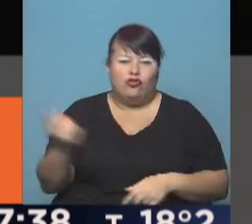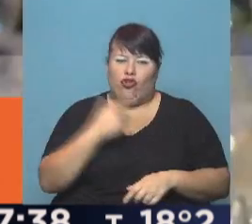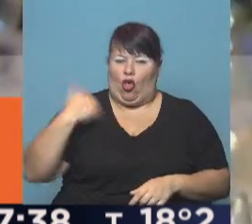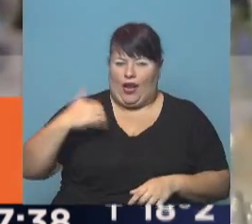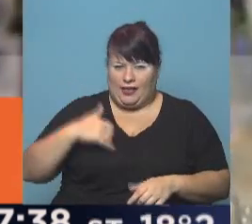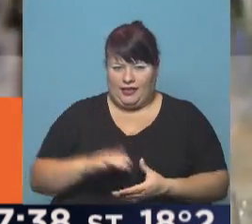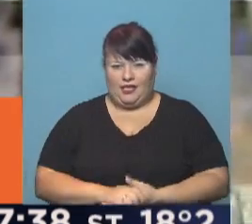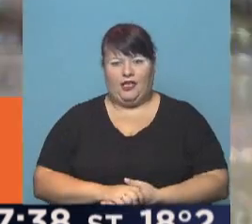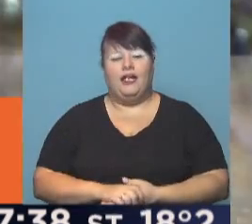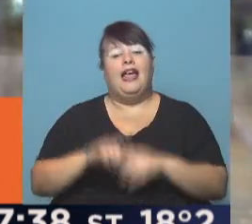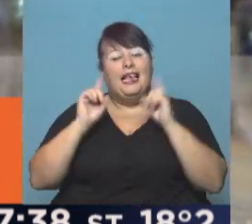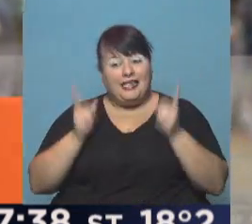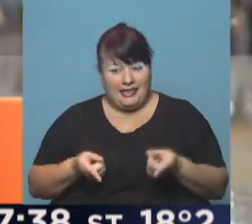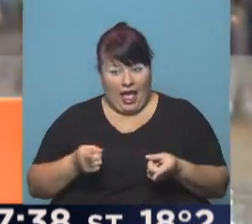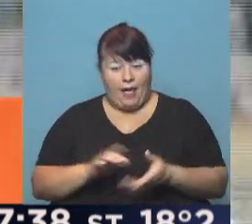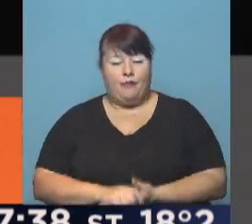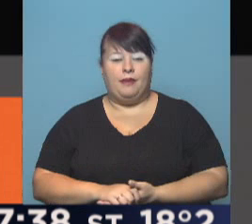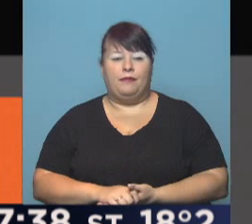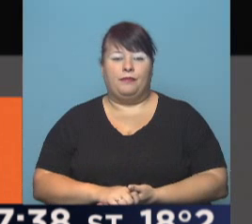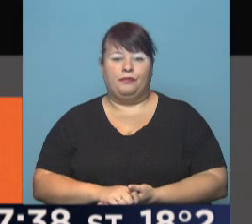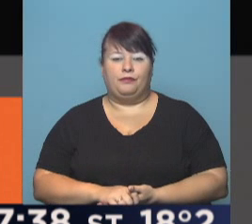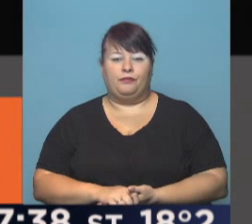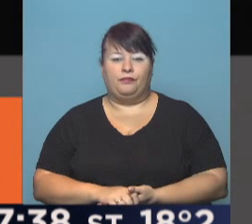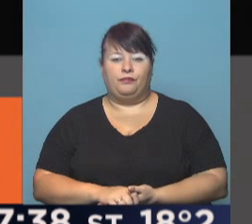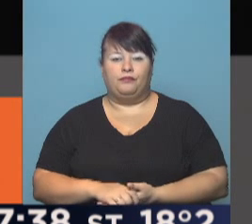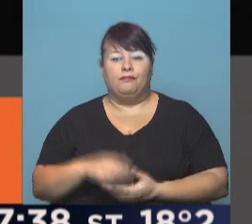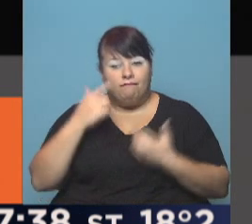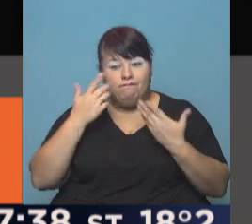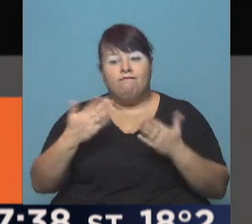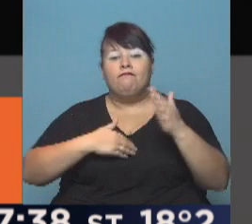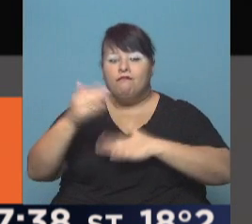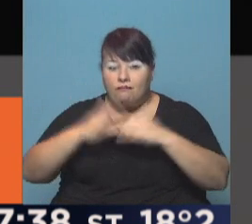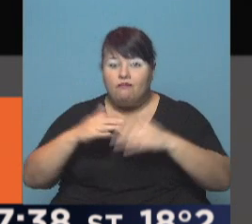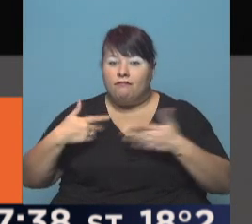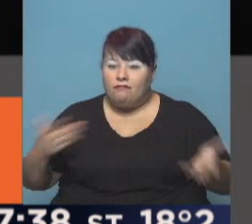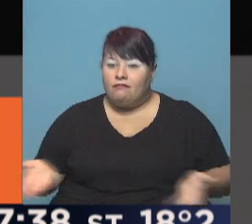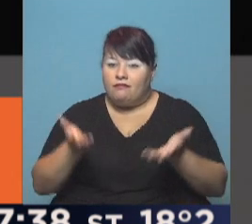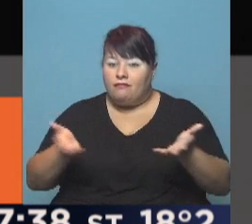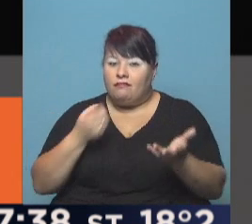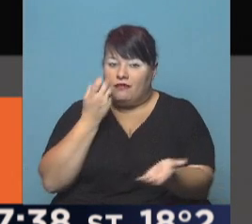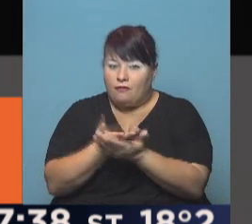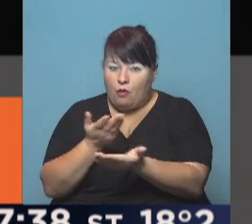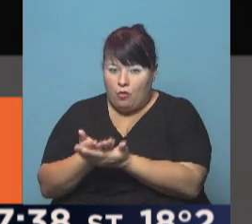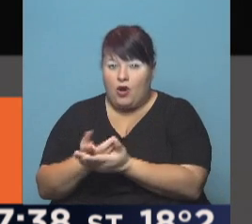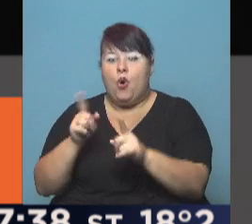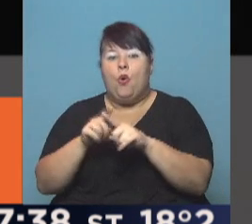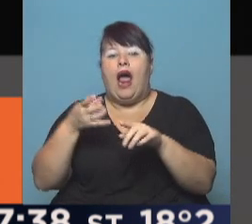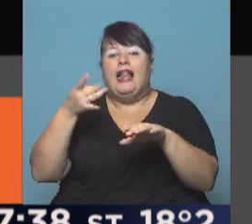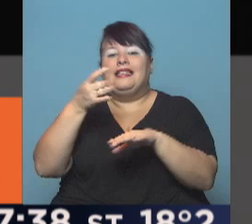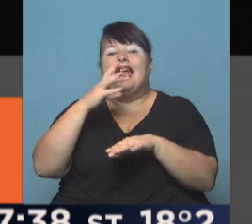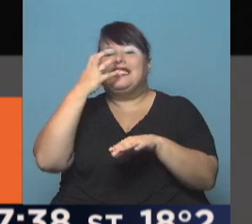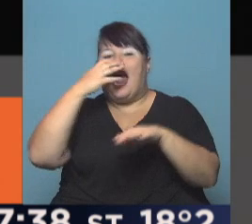los argentinos. Y también lo muestra las obras que estamos impulsando, como el soterramiento